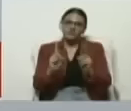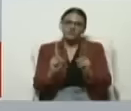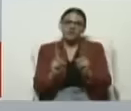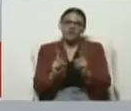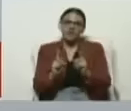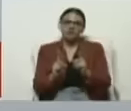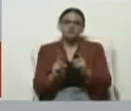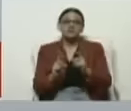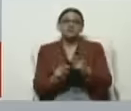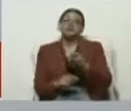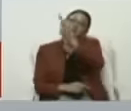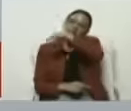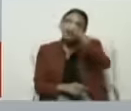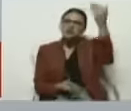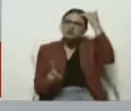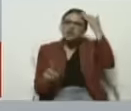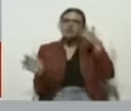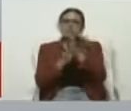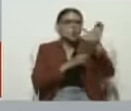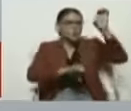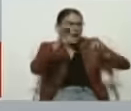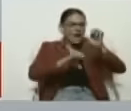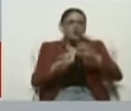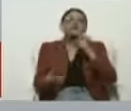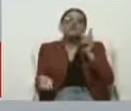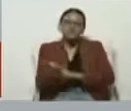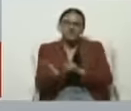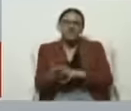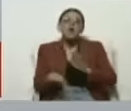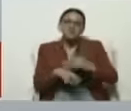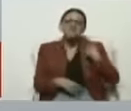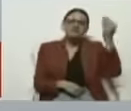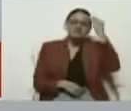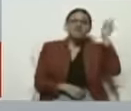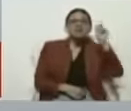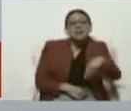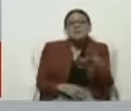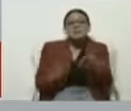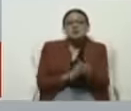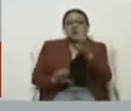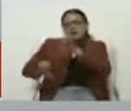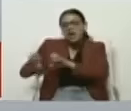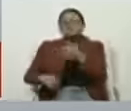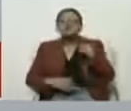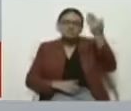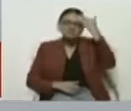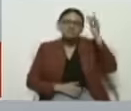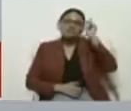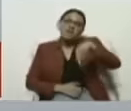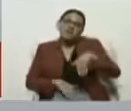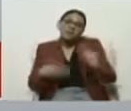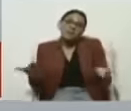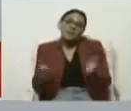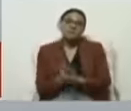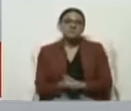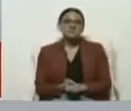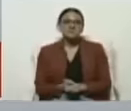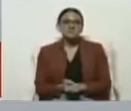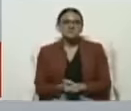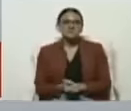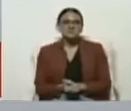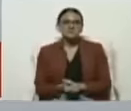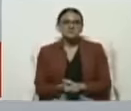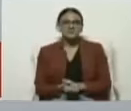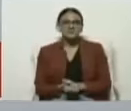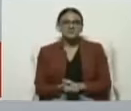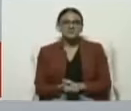dicho sus encuestólogos en privado, porque yo también lo sé. Yo también lo sé.